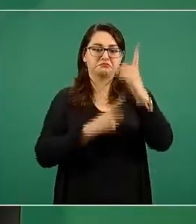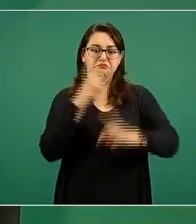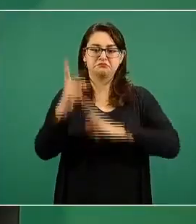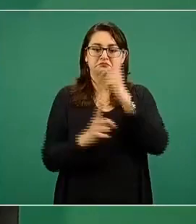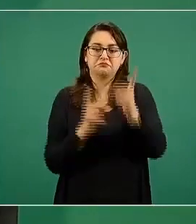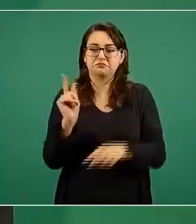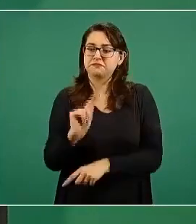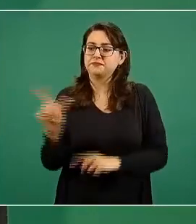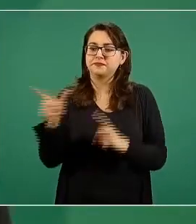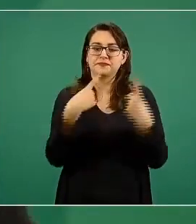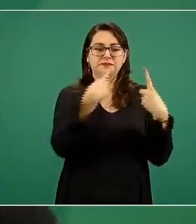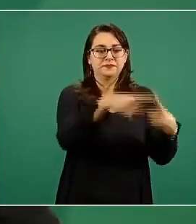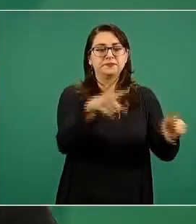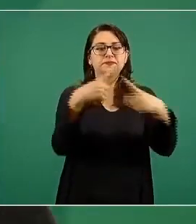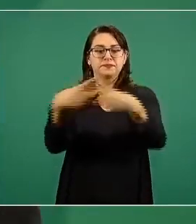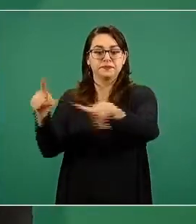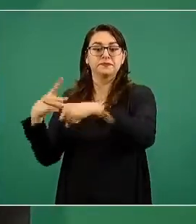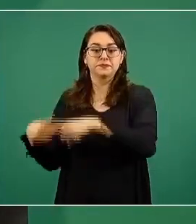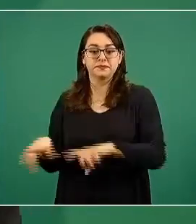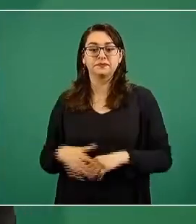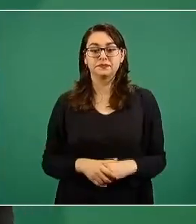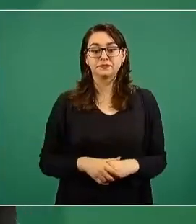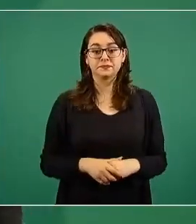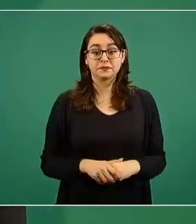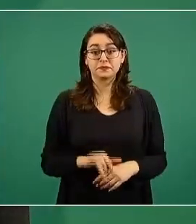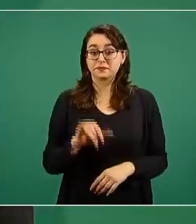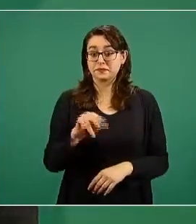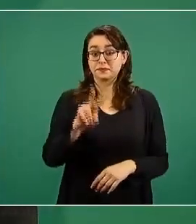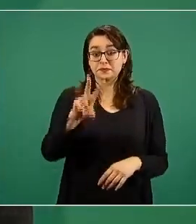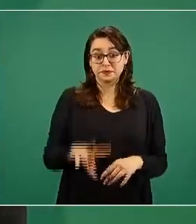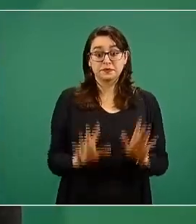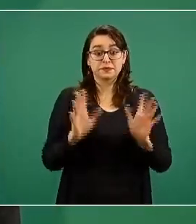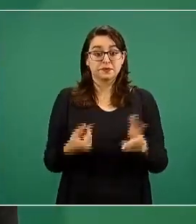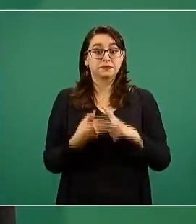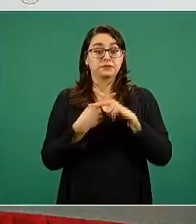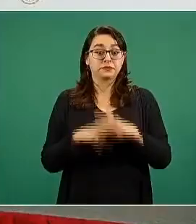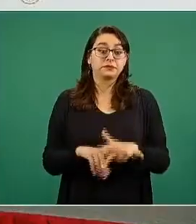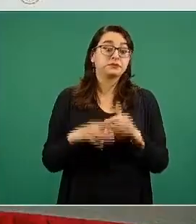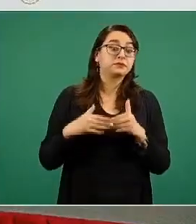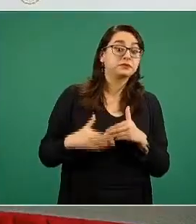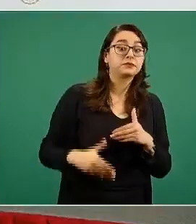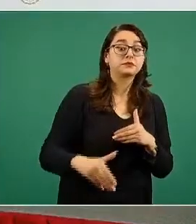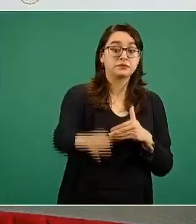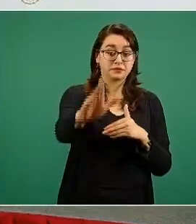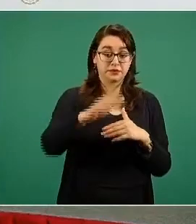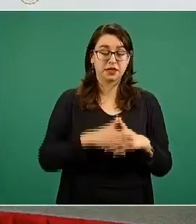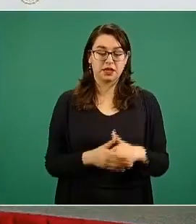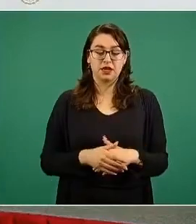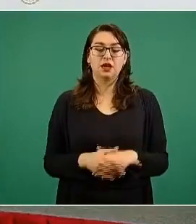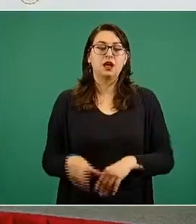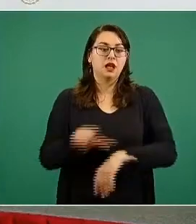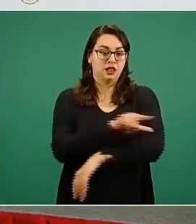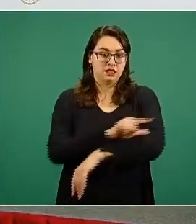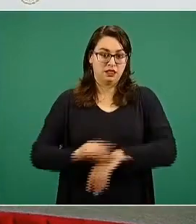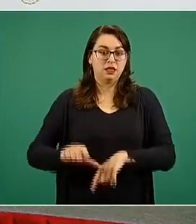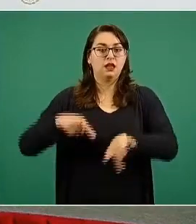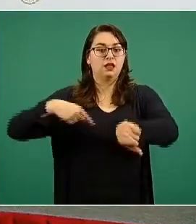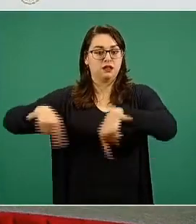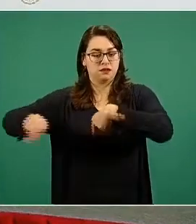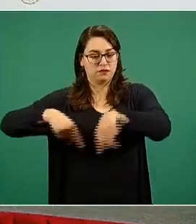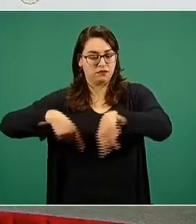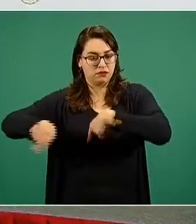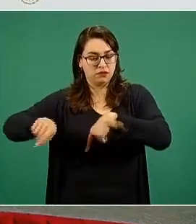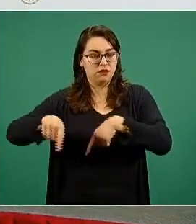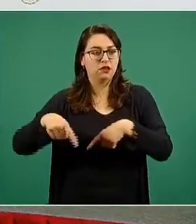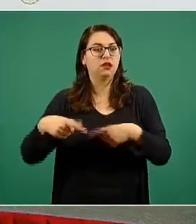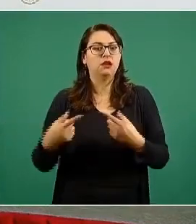profesional. Entonces, pues sí, ya empiezan las ligas. De hecho, la Liga Mexicana de Fútbol